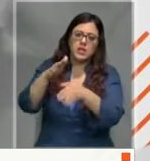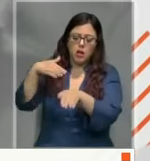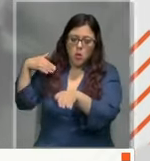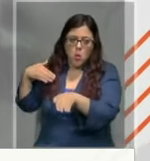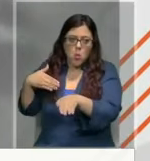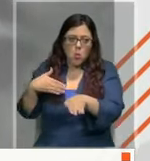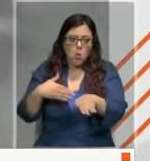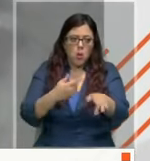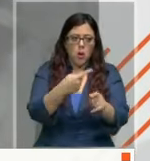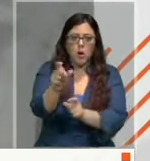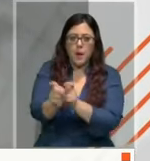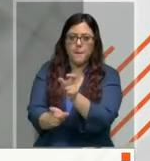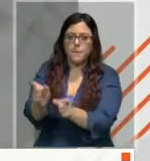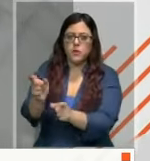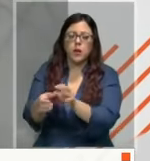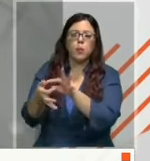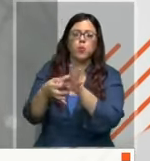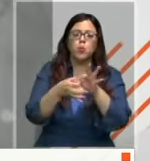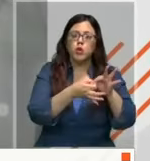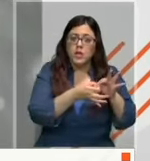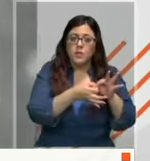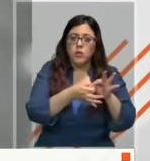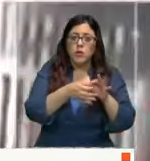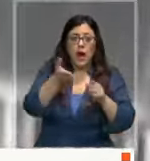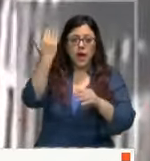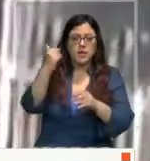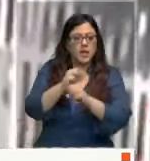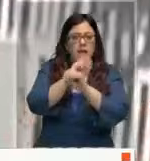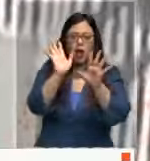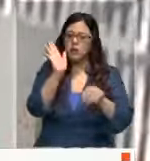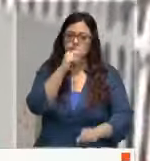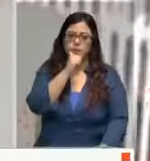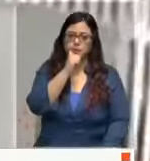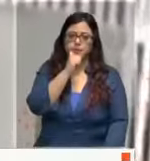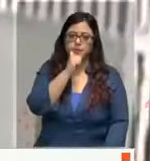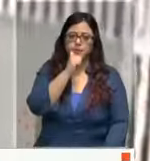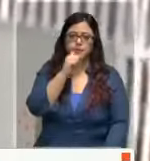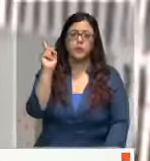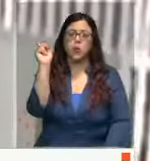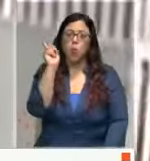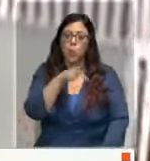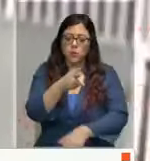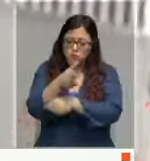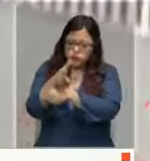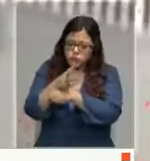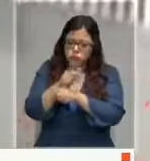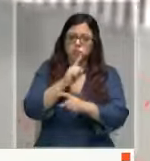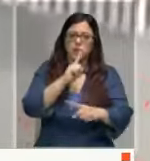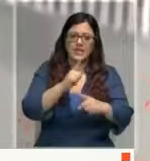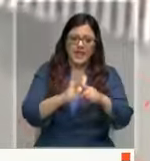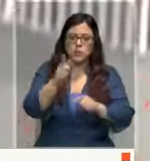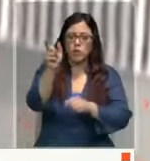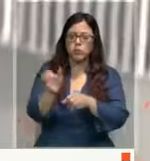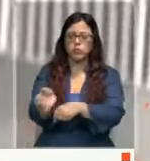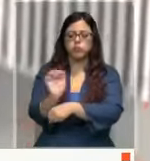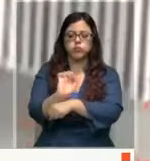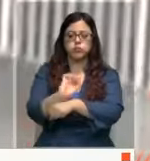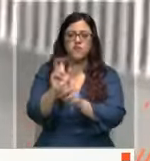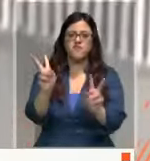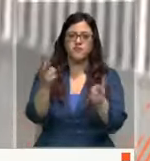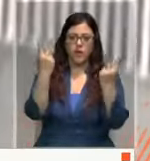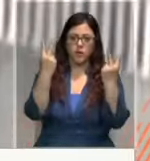por desconocidos. El motivo aún no era claro. Es el último registro de este taxi con su conductor